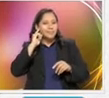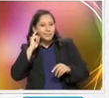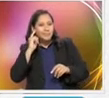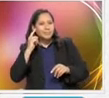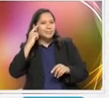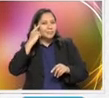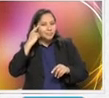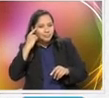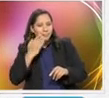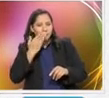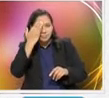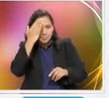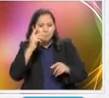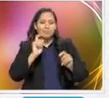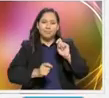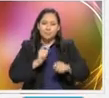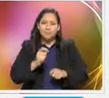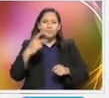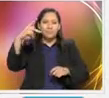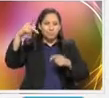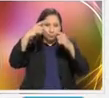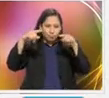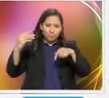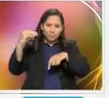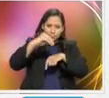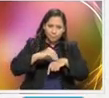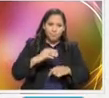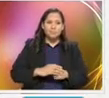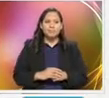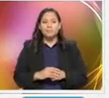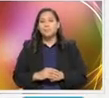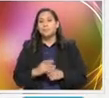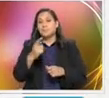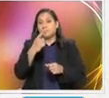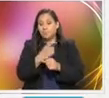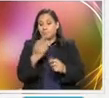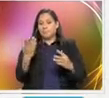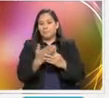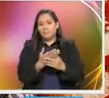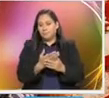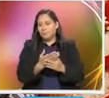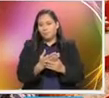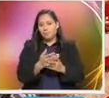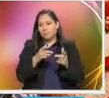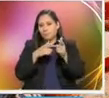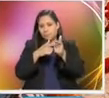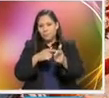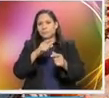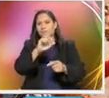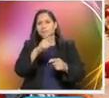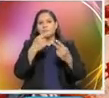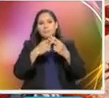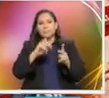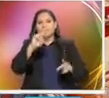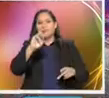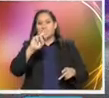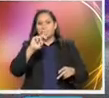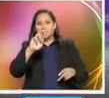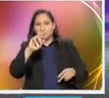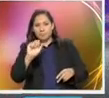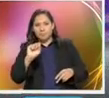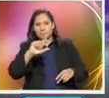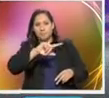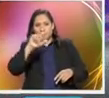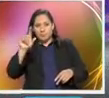orientales, una orquesta. Y sobre todo las primeras partes es como muy continuo. Empieza con la canción de Sgt. Pepper y luego